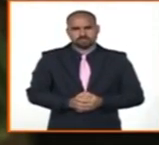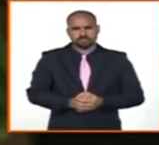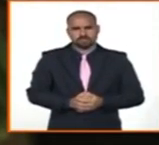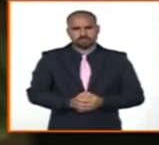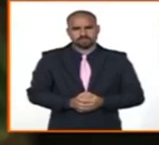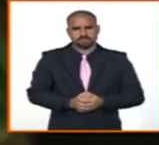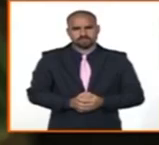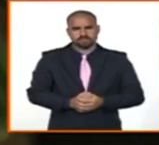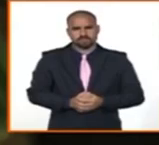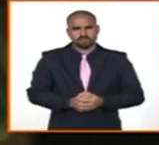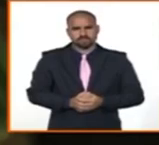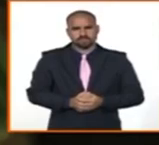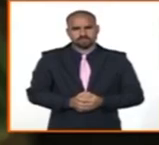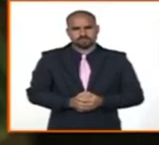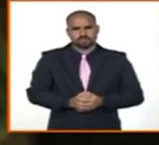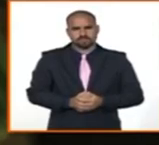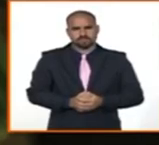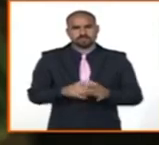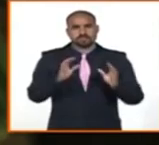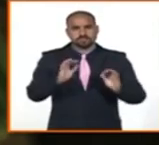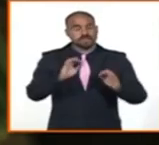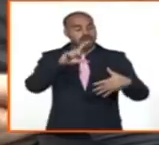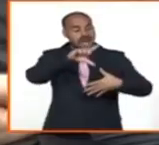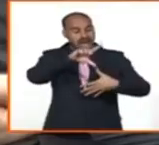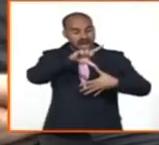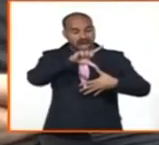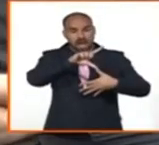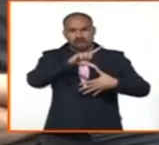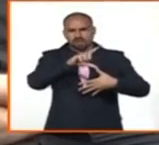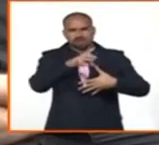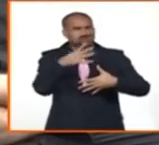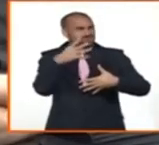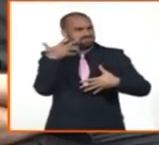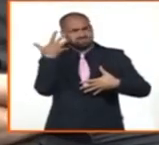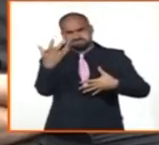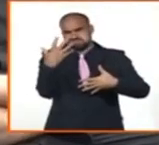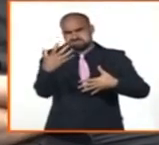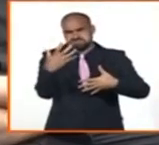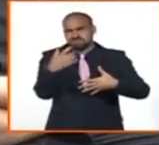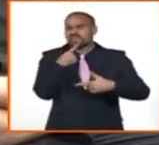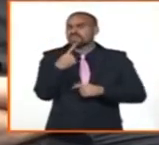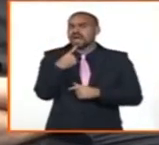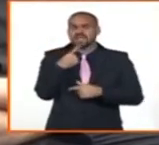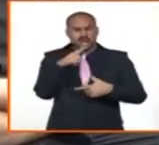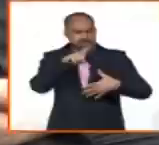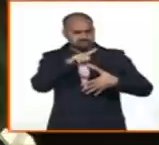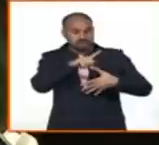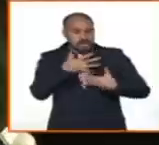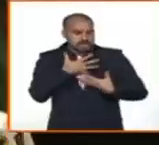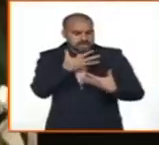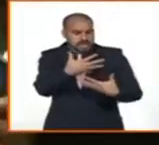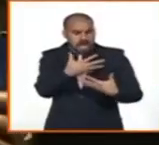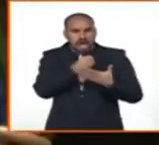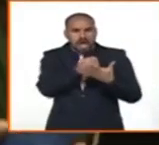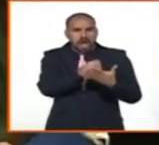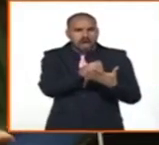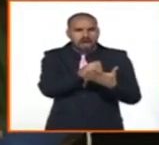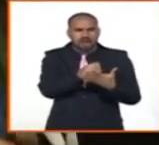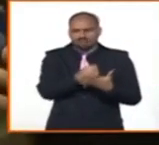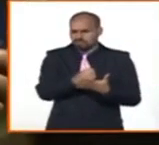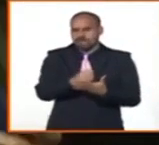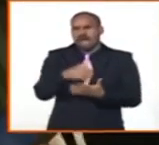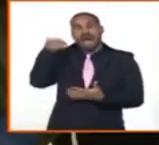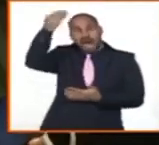apasionados por Cuba que en América Latina. Hay mucho en el mundo árabe. Cuba es un referente